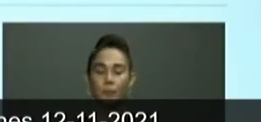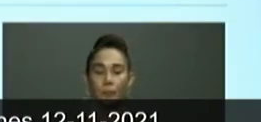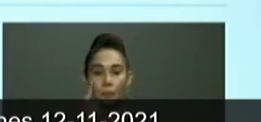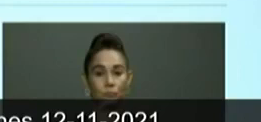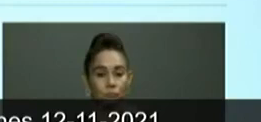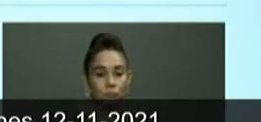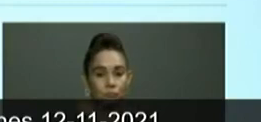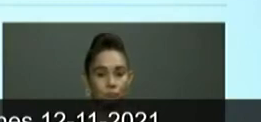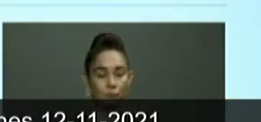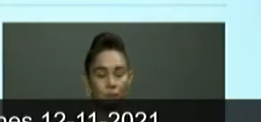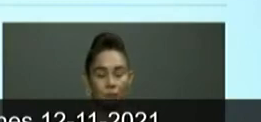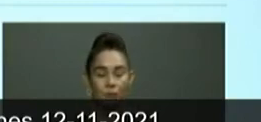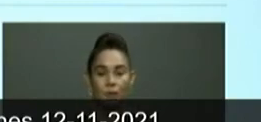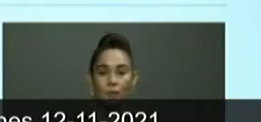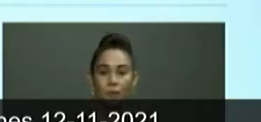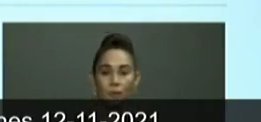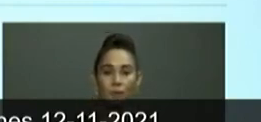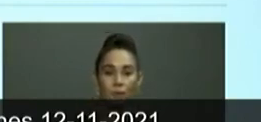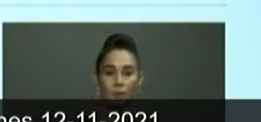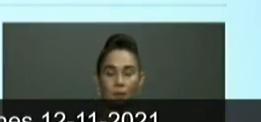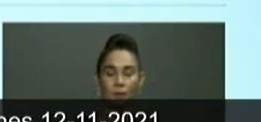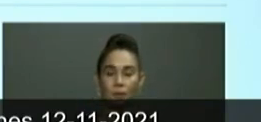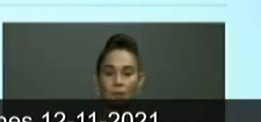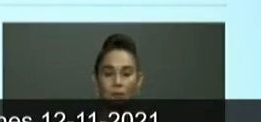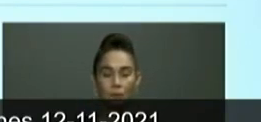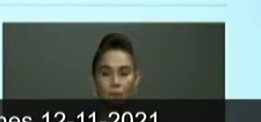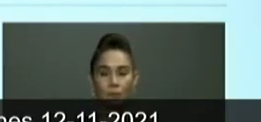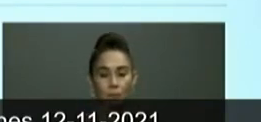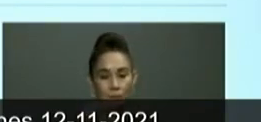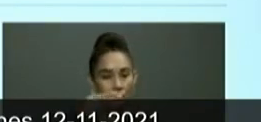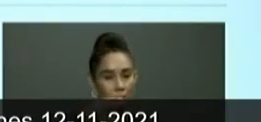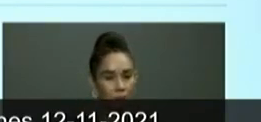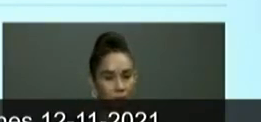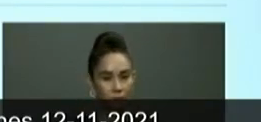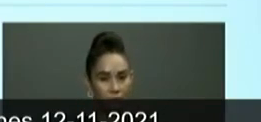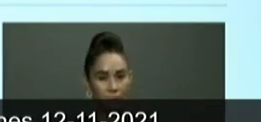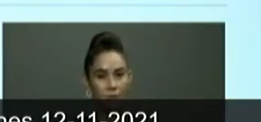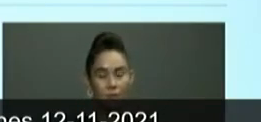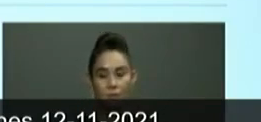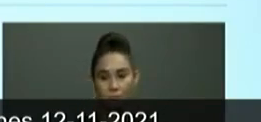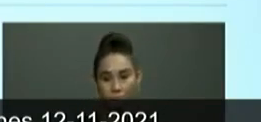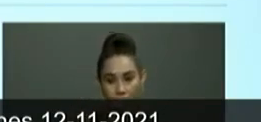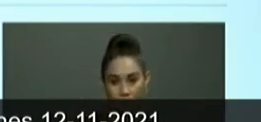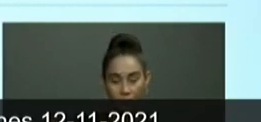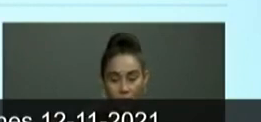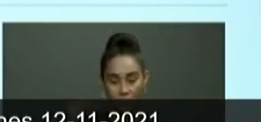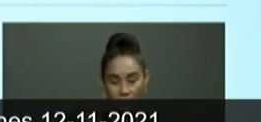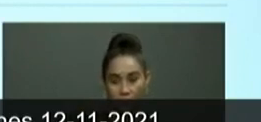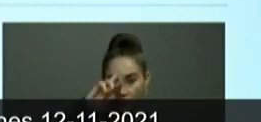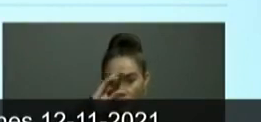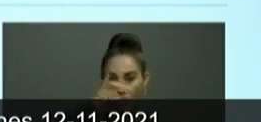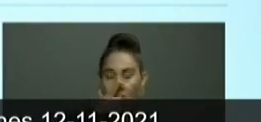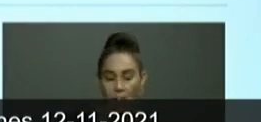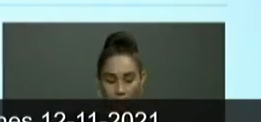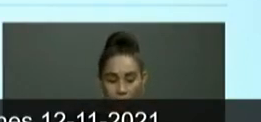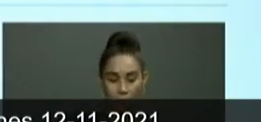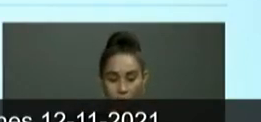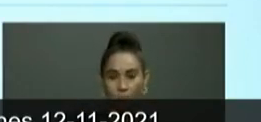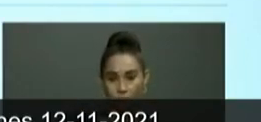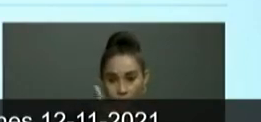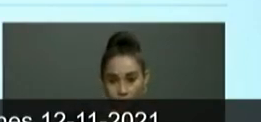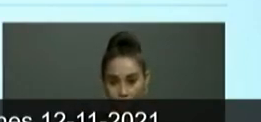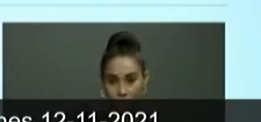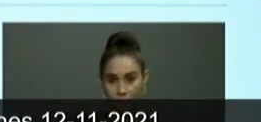hace un año y pico viene la crisis de Haití y ya comienza más el flujo, como ustedes pueden ver, llegando a